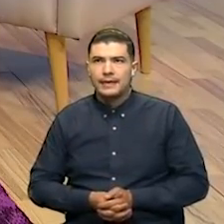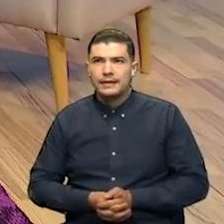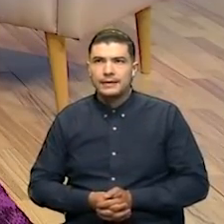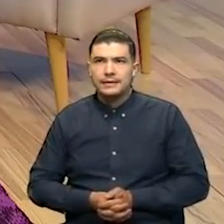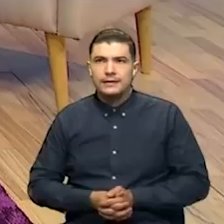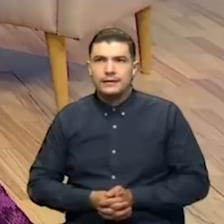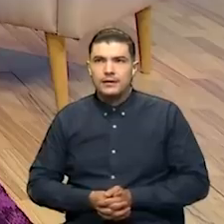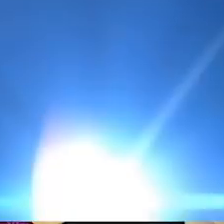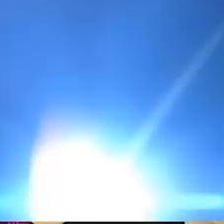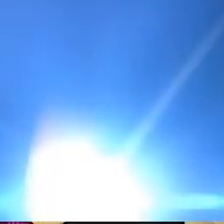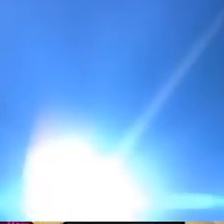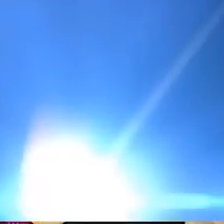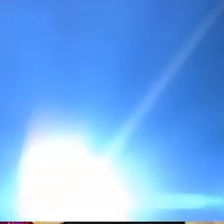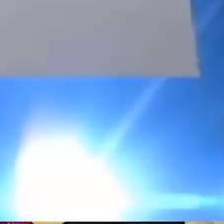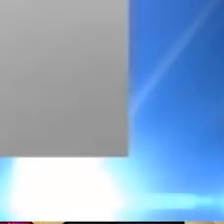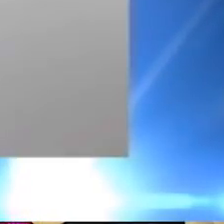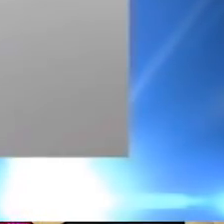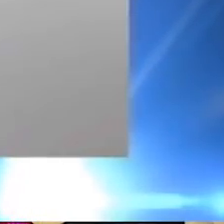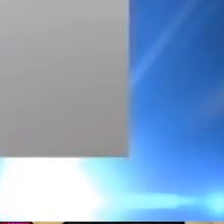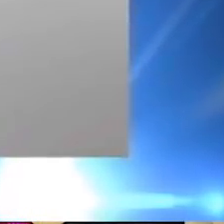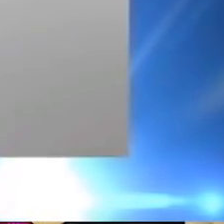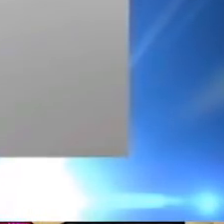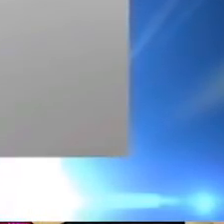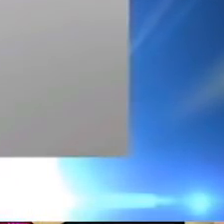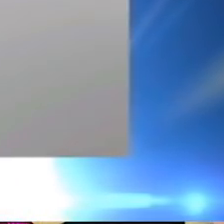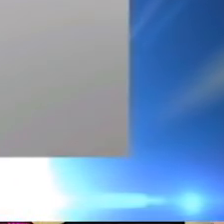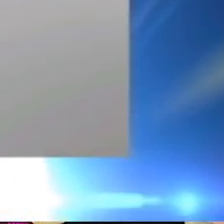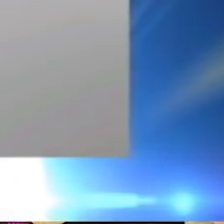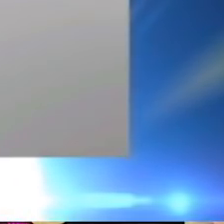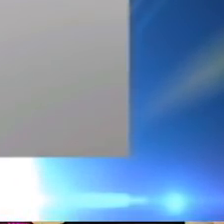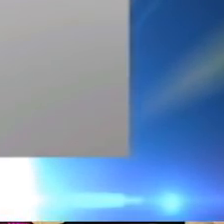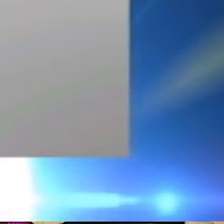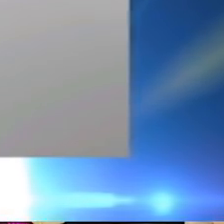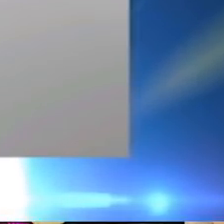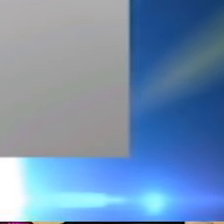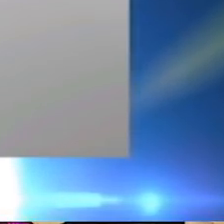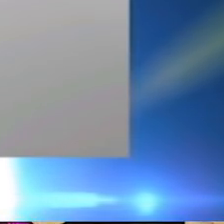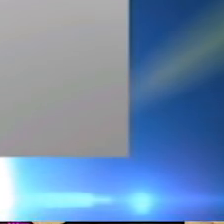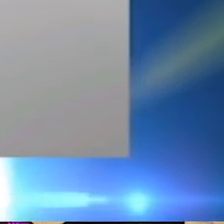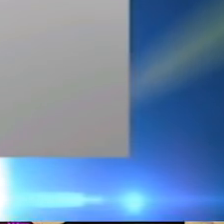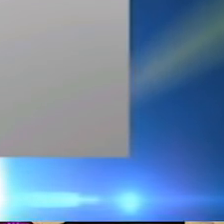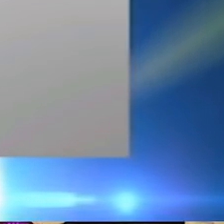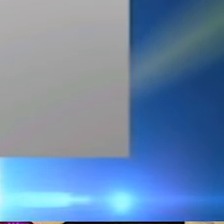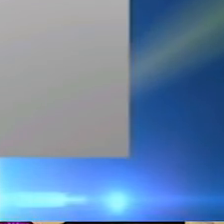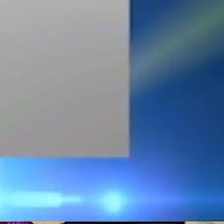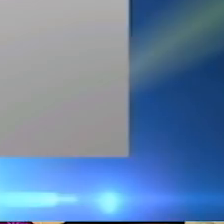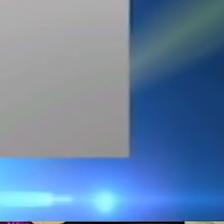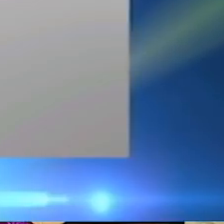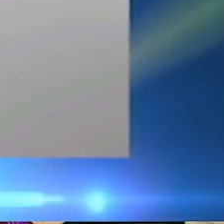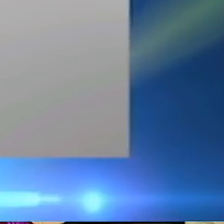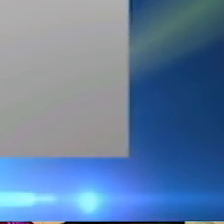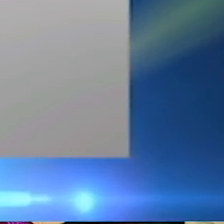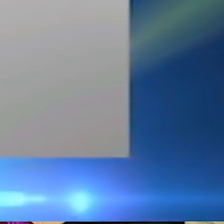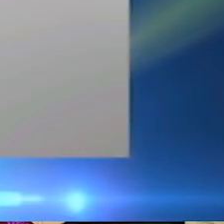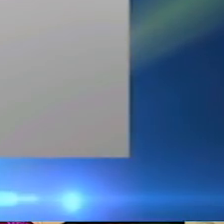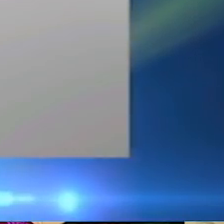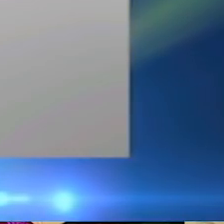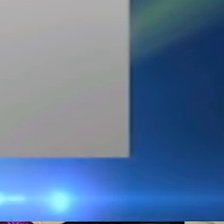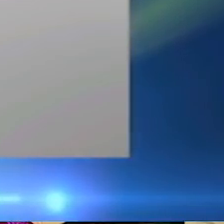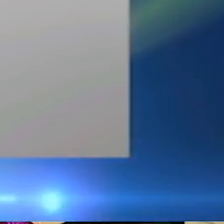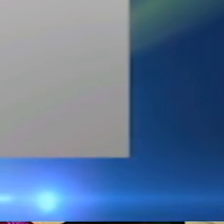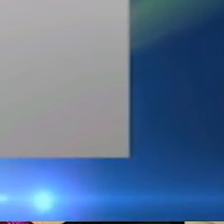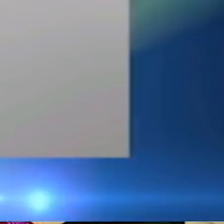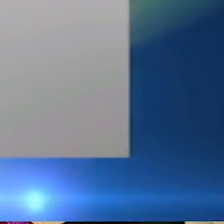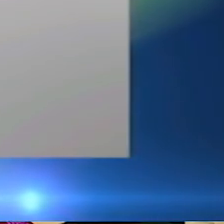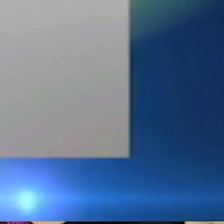siguiente. Un terreno que está en sucesión familiar, porque ya murieron